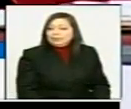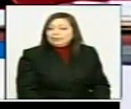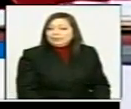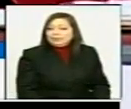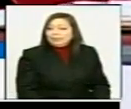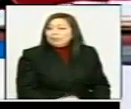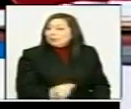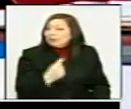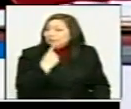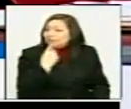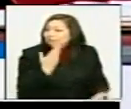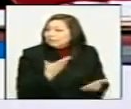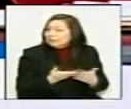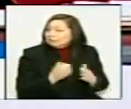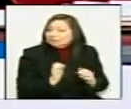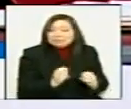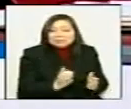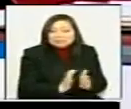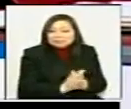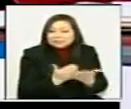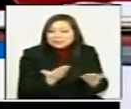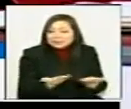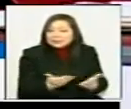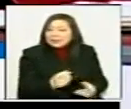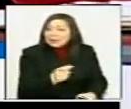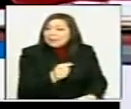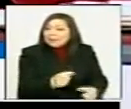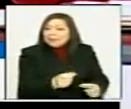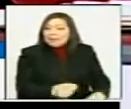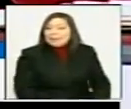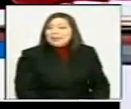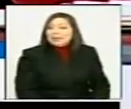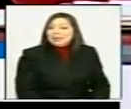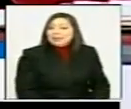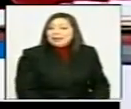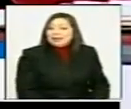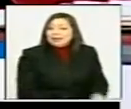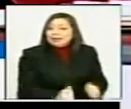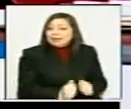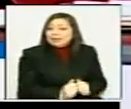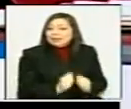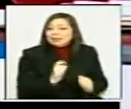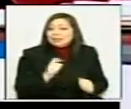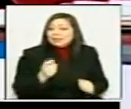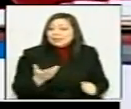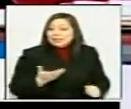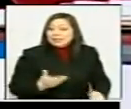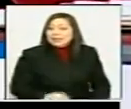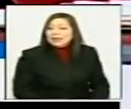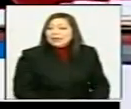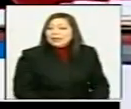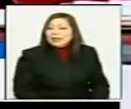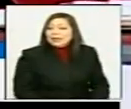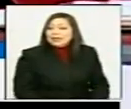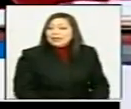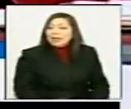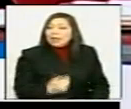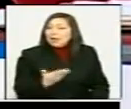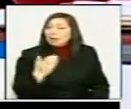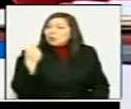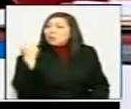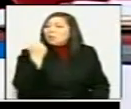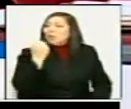Y no solamente tengo que felicitar a esta gente, sino también tengo que felicitar el hecho de que hay un